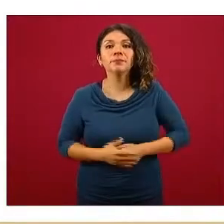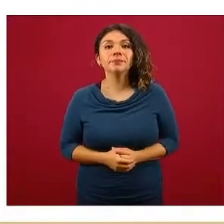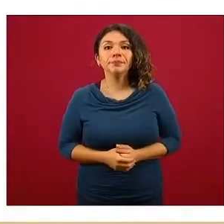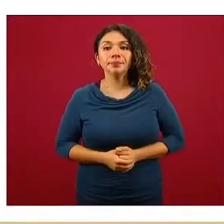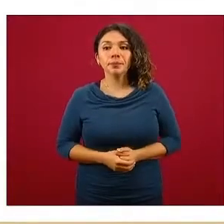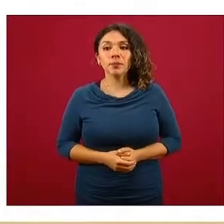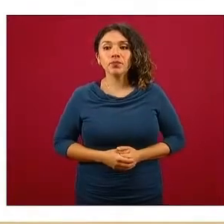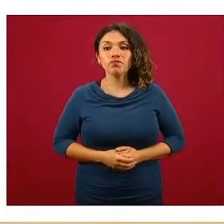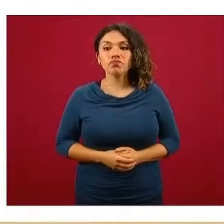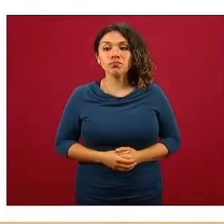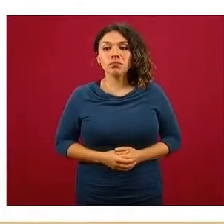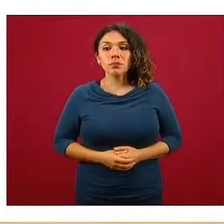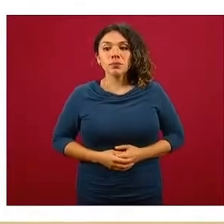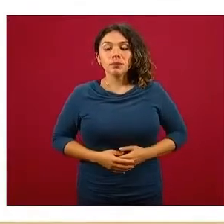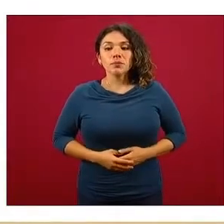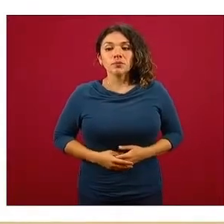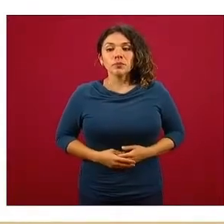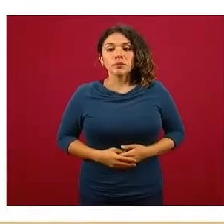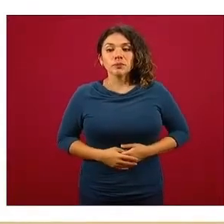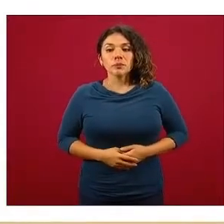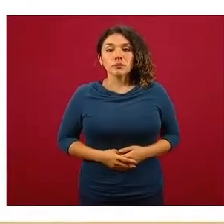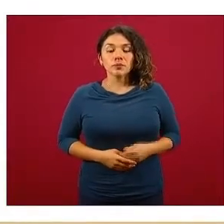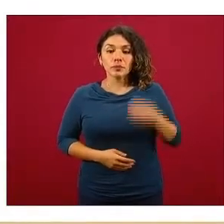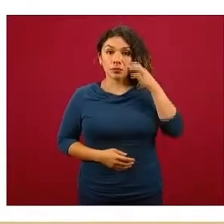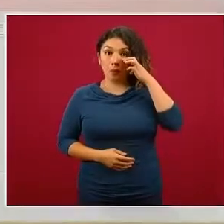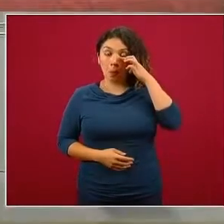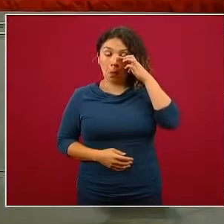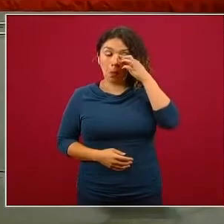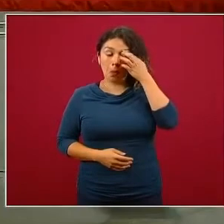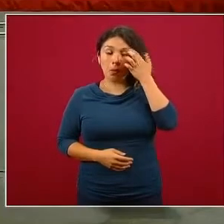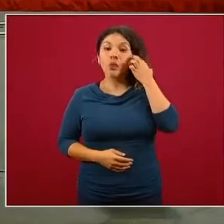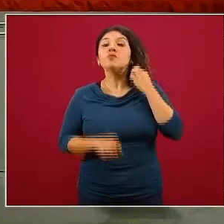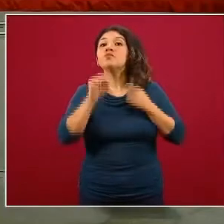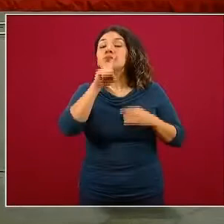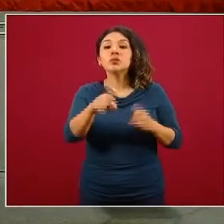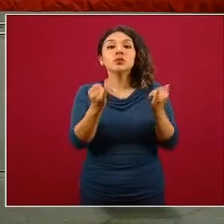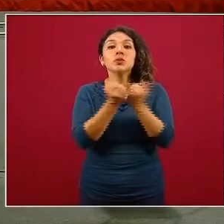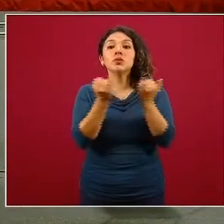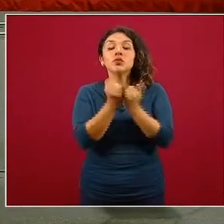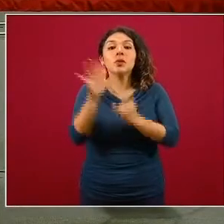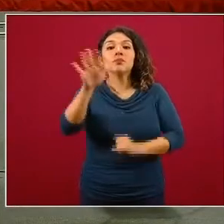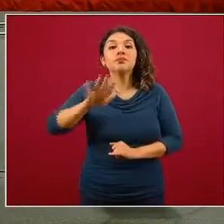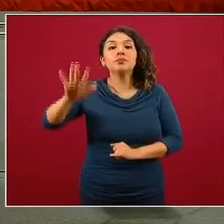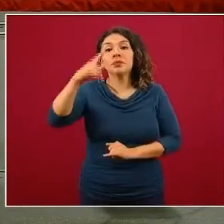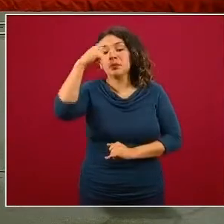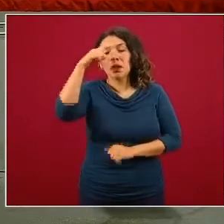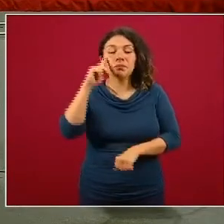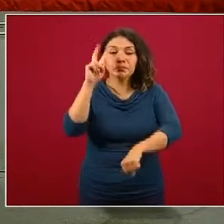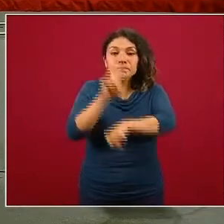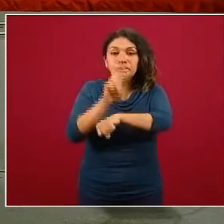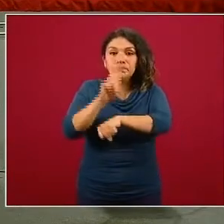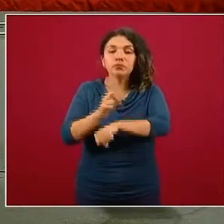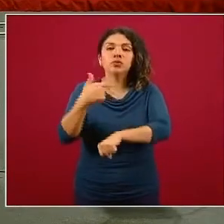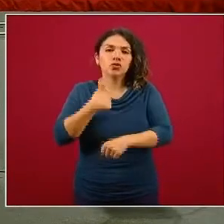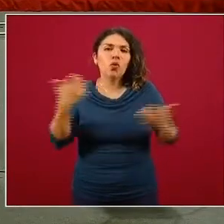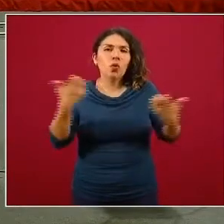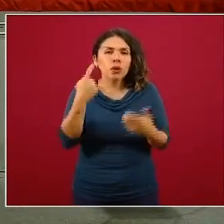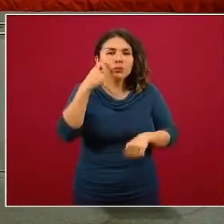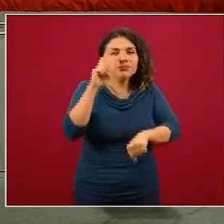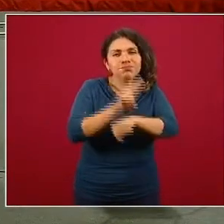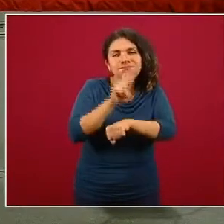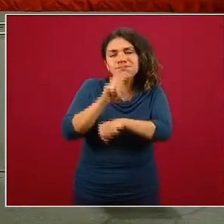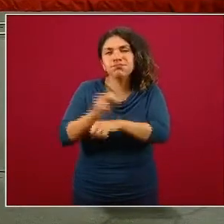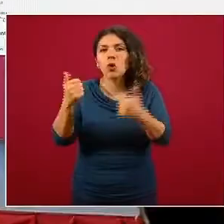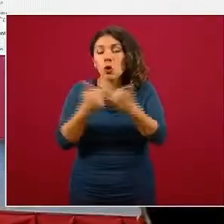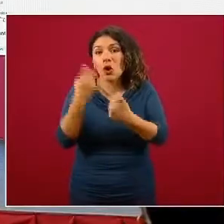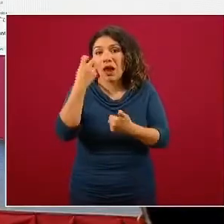la siguiente? Muchas gracias. De igual manera, en la Unidad de Inteligencia Epidemiológica y Sanitaria damos seguimiento, ¿no?, a través de